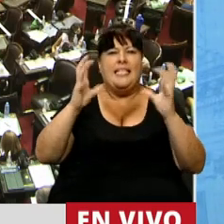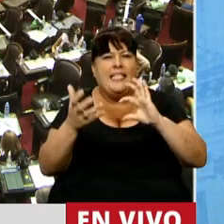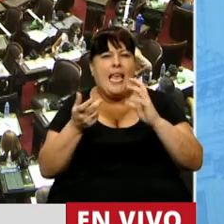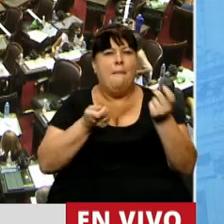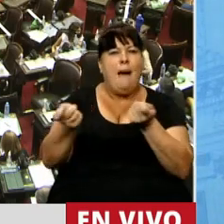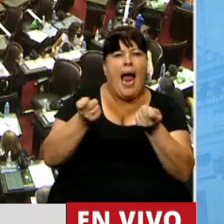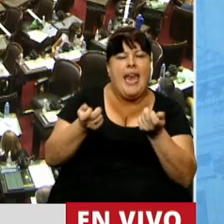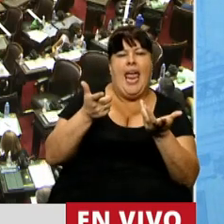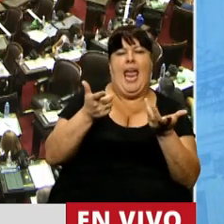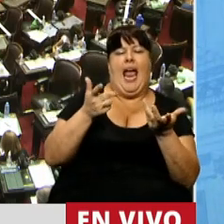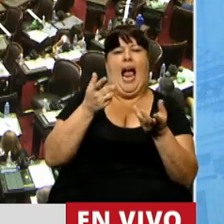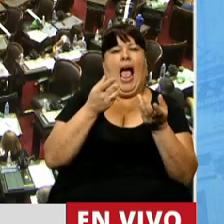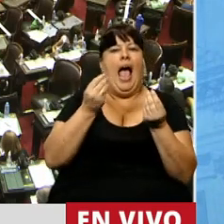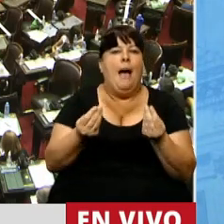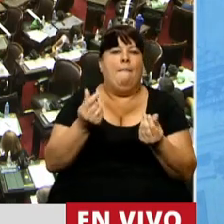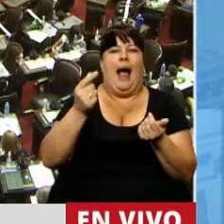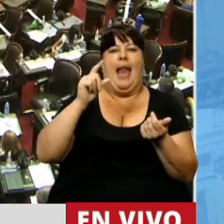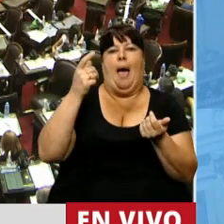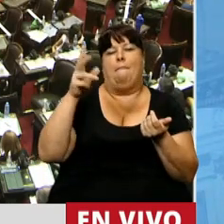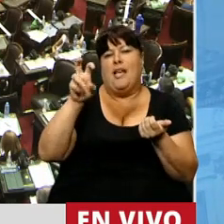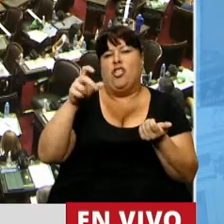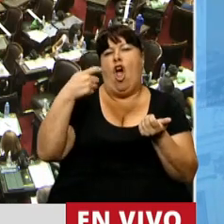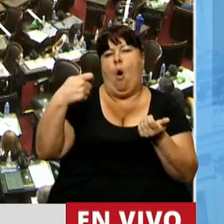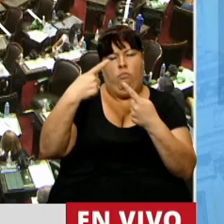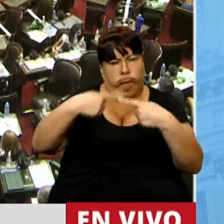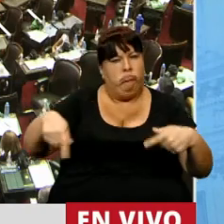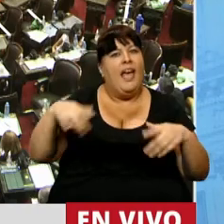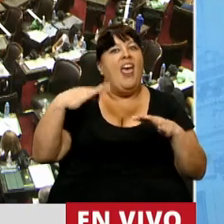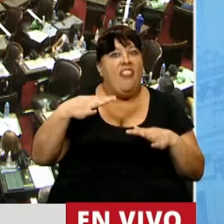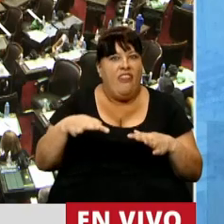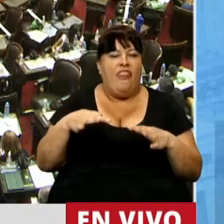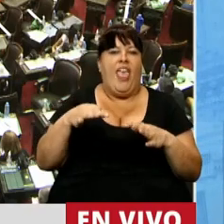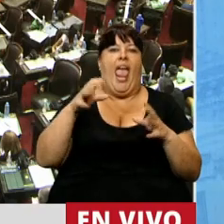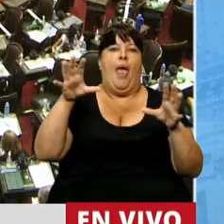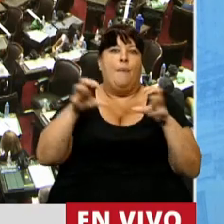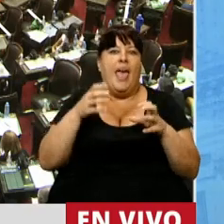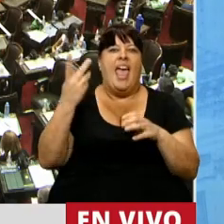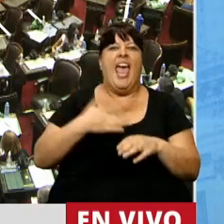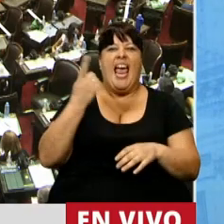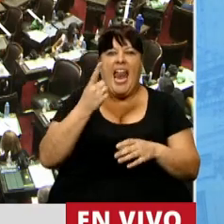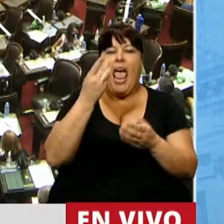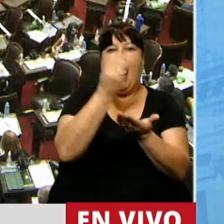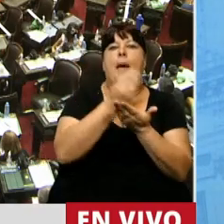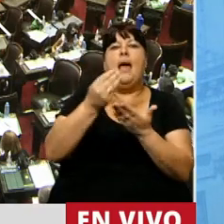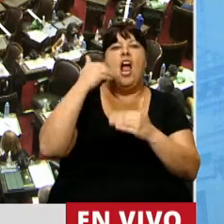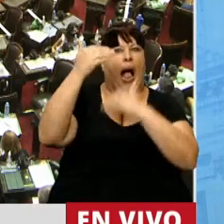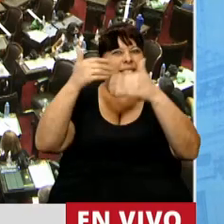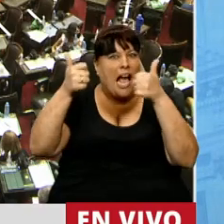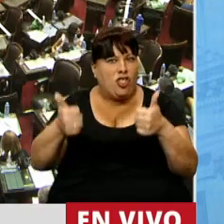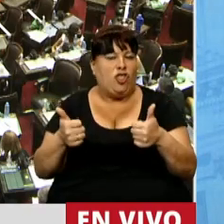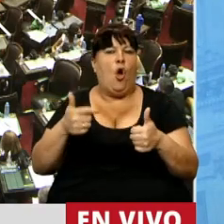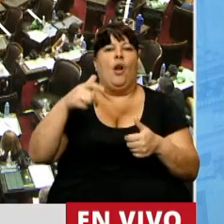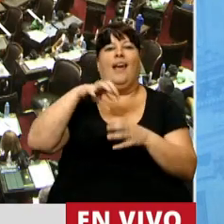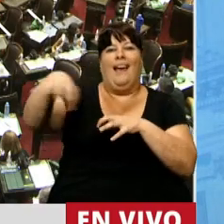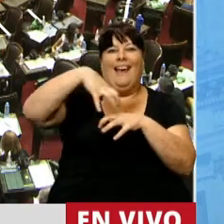la administración de las distintas prestaciones. Entonces se necesita poder retener a gerentes y a gente capacitada en la